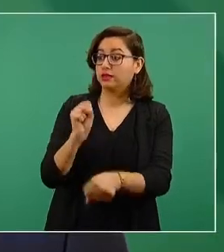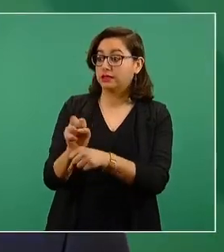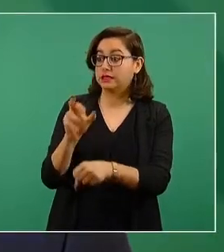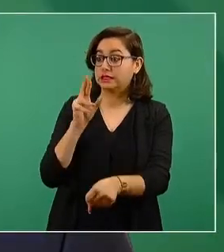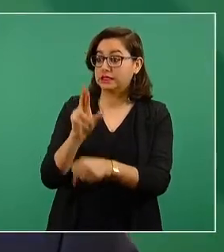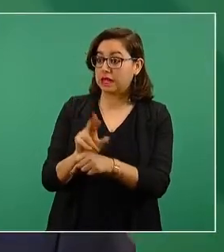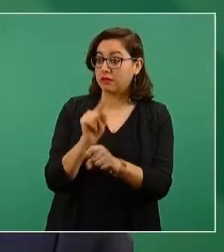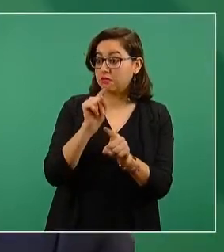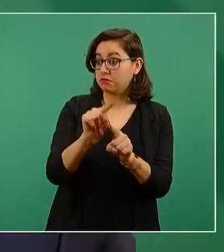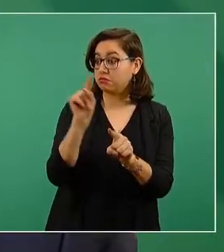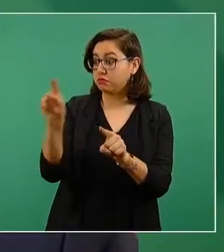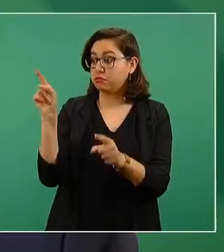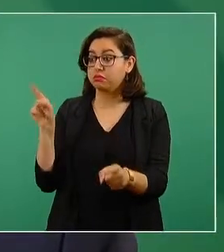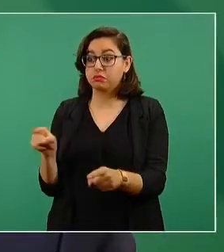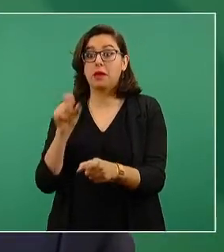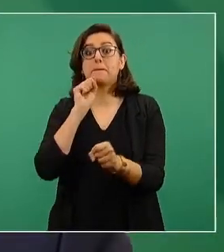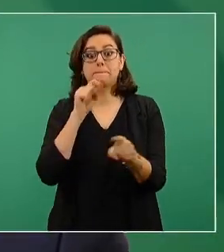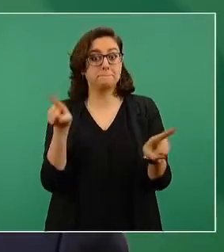se amplía